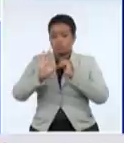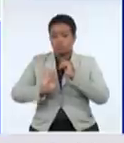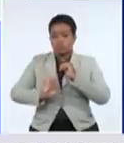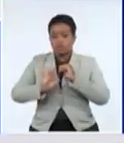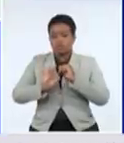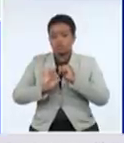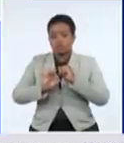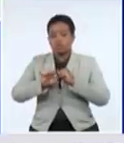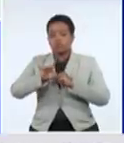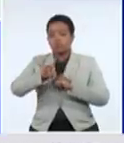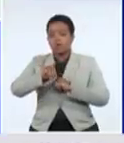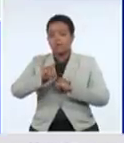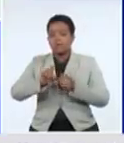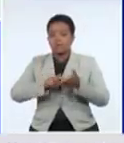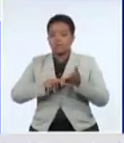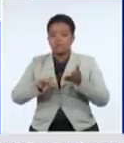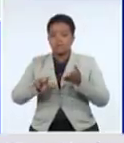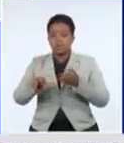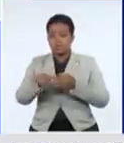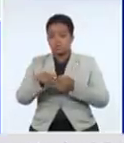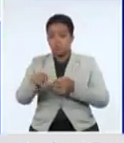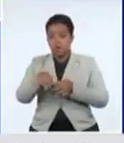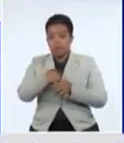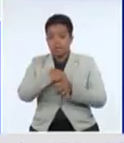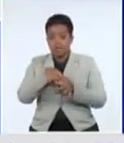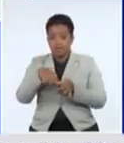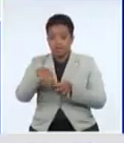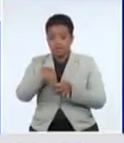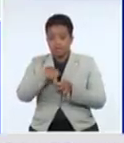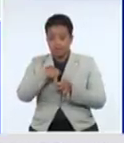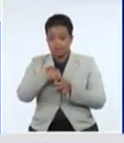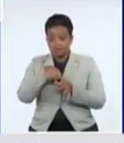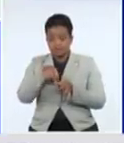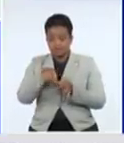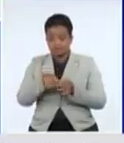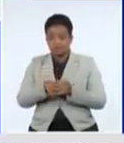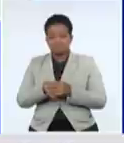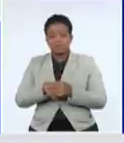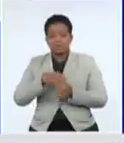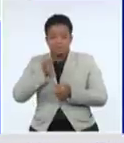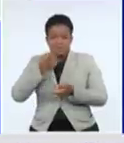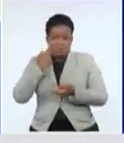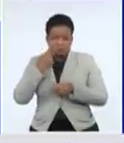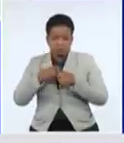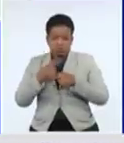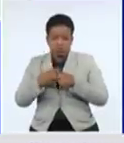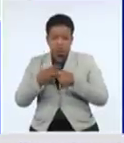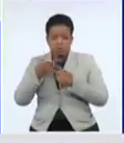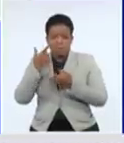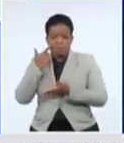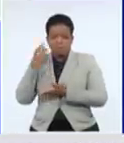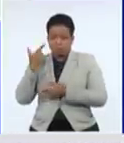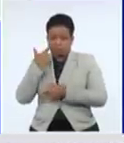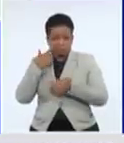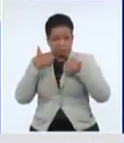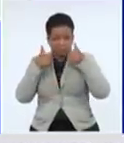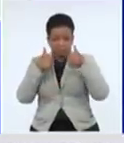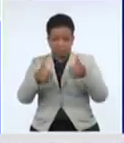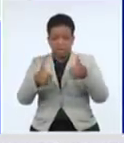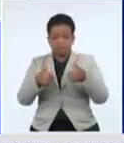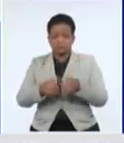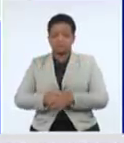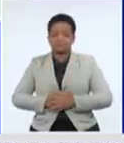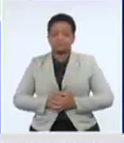9 provincias y el municipio especial Isla de la Juventud. Ahí lo tienen y se puede ver bien. Villa